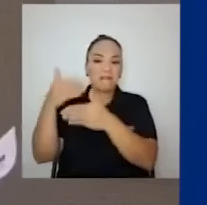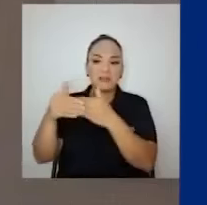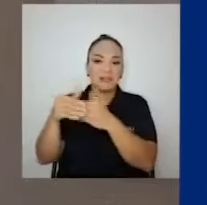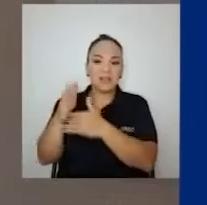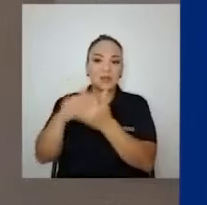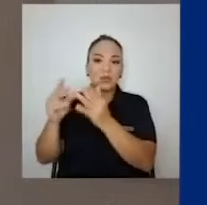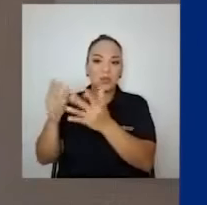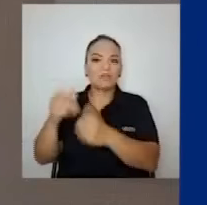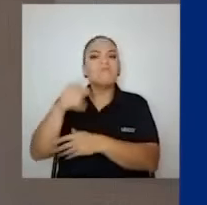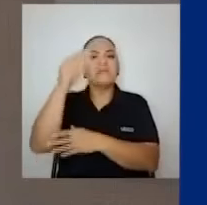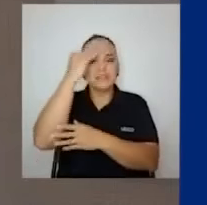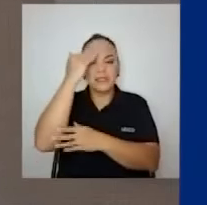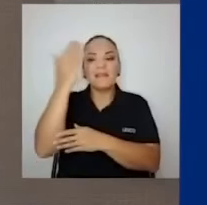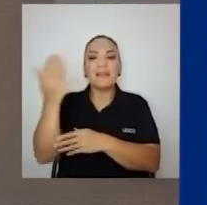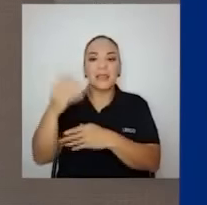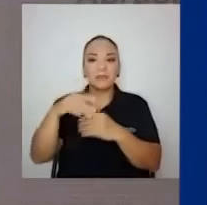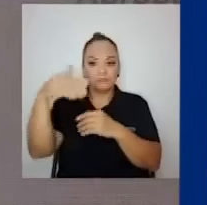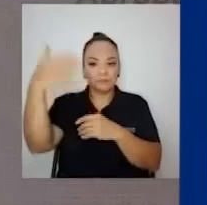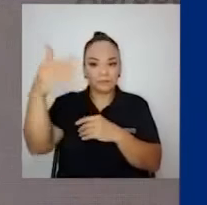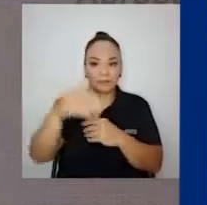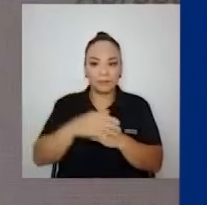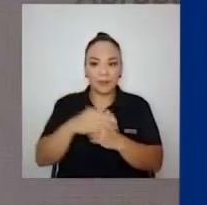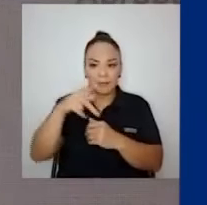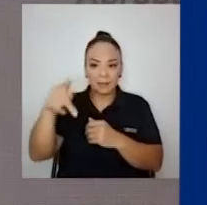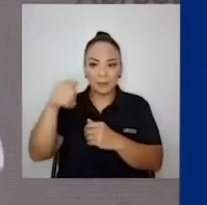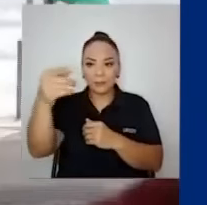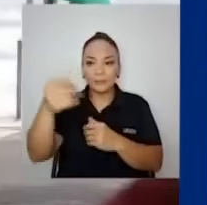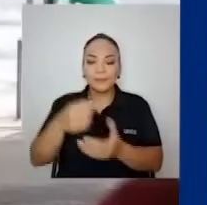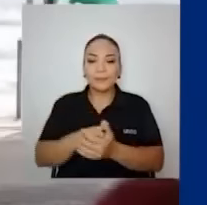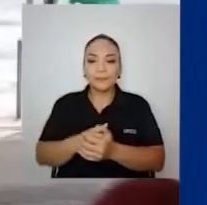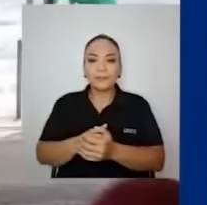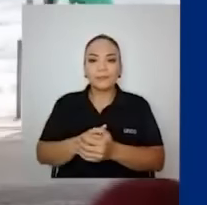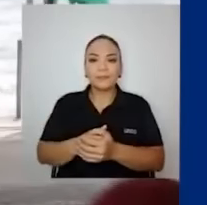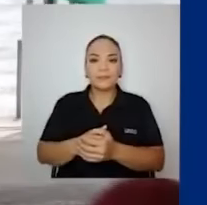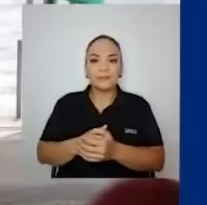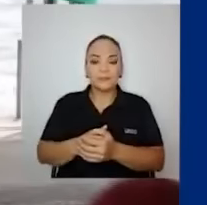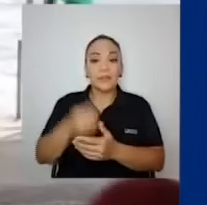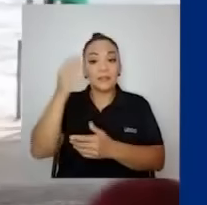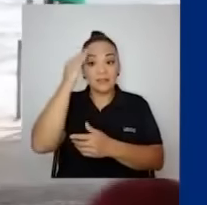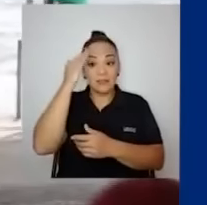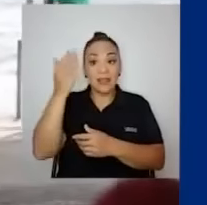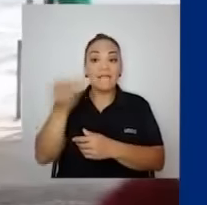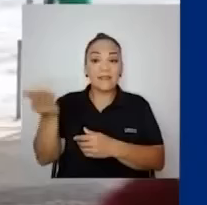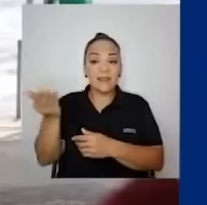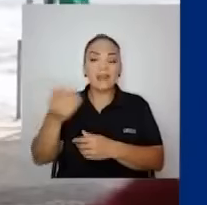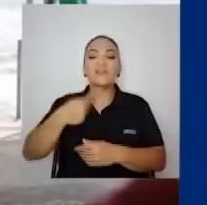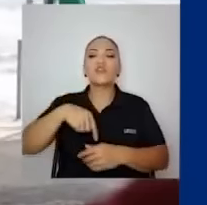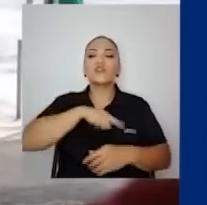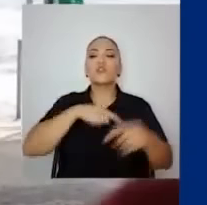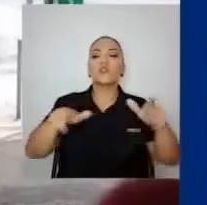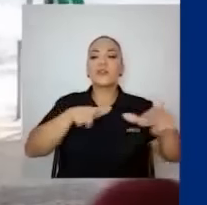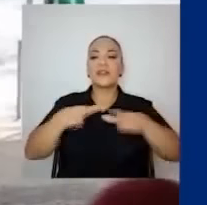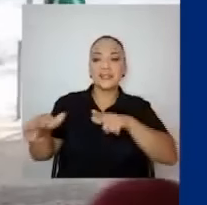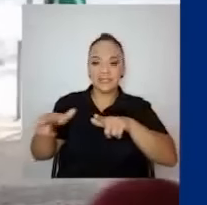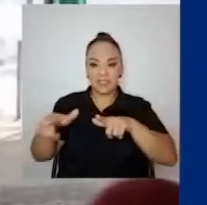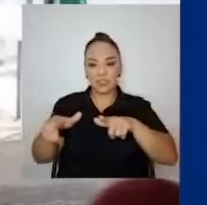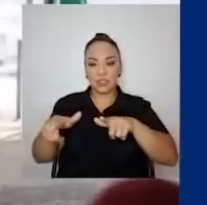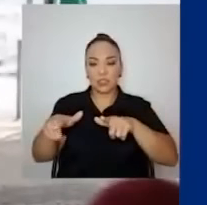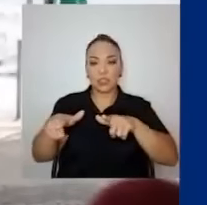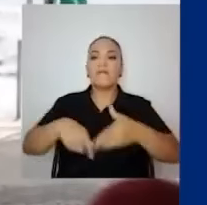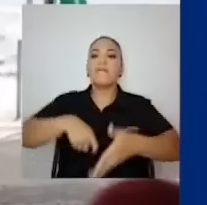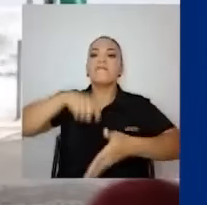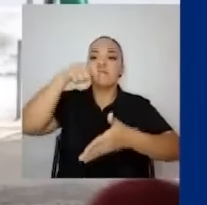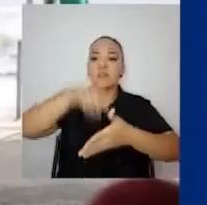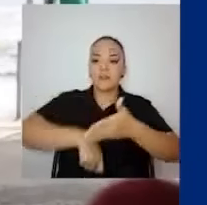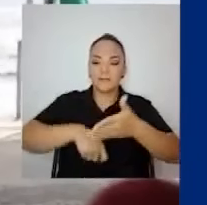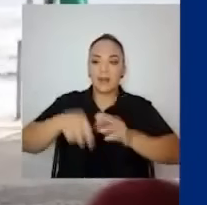se defienda y pues rebata con sus argumentos, con sus palabras, con su estilo. Es de esa manera que se puede interpretar. Javier, este país